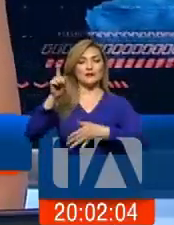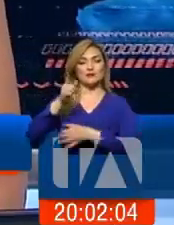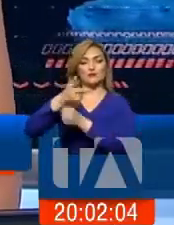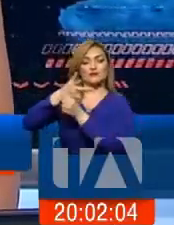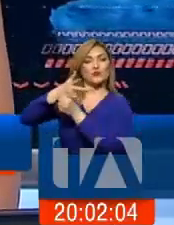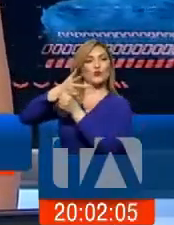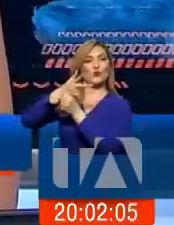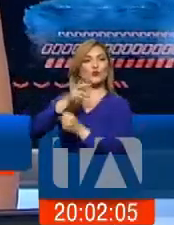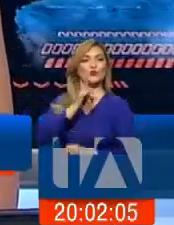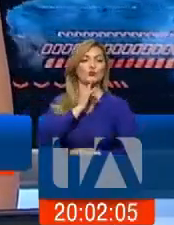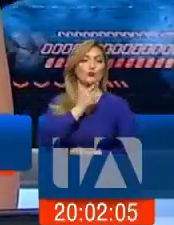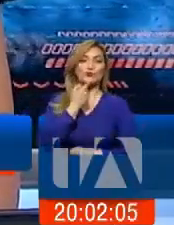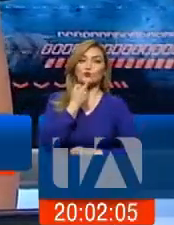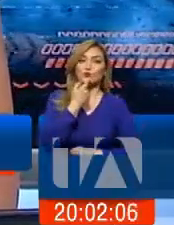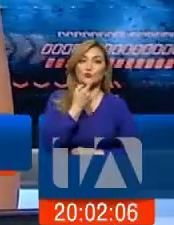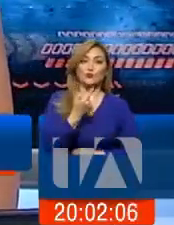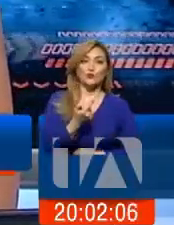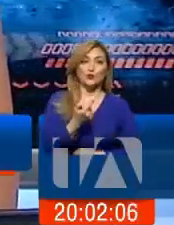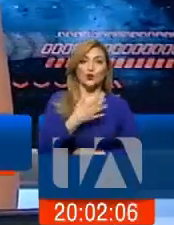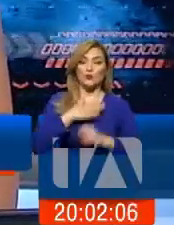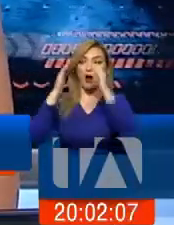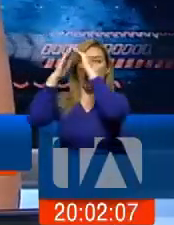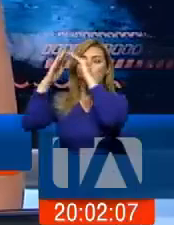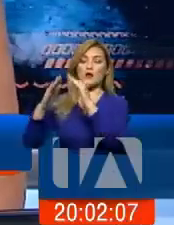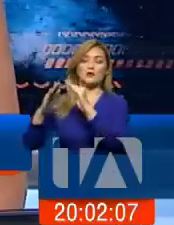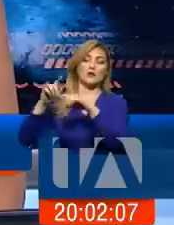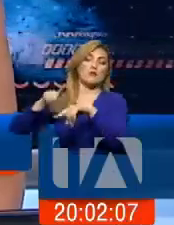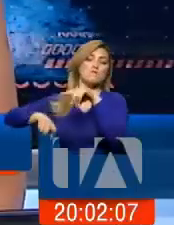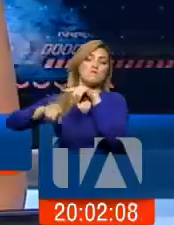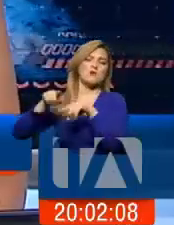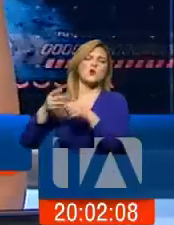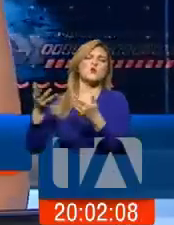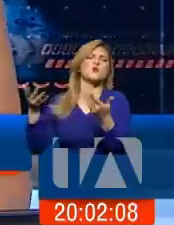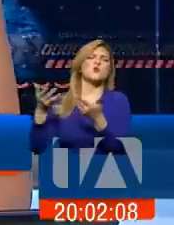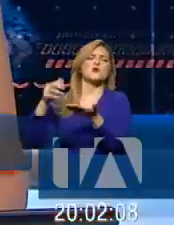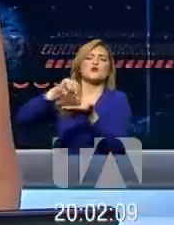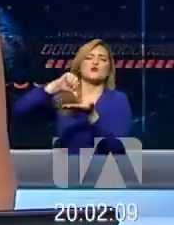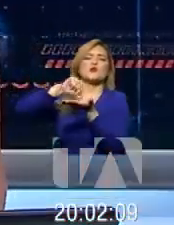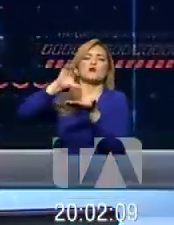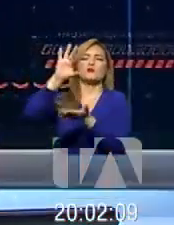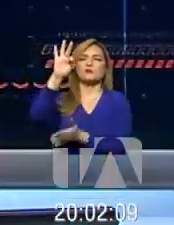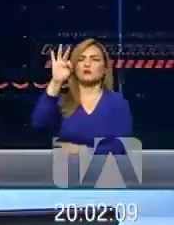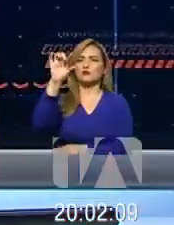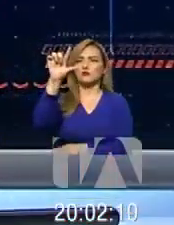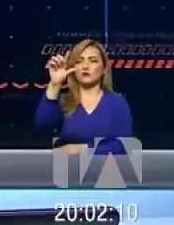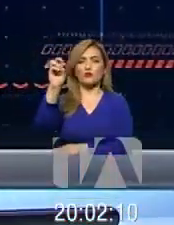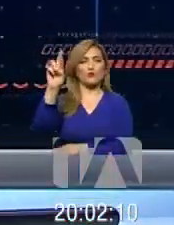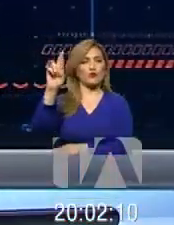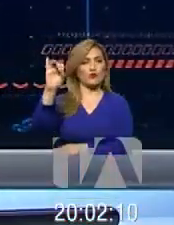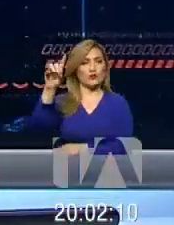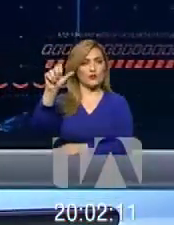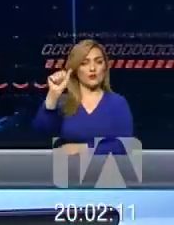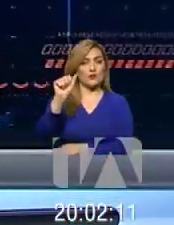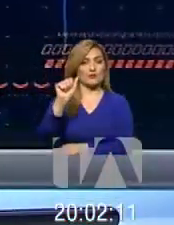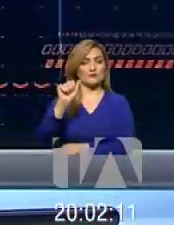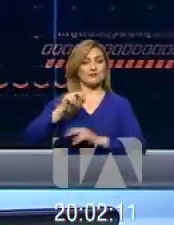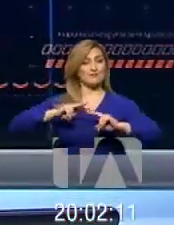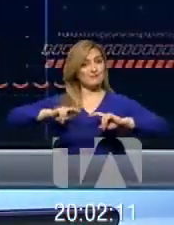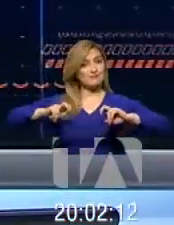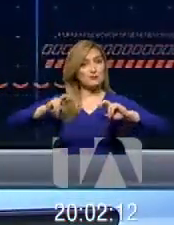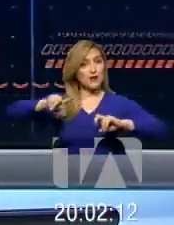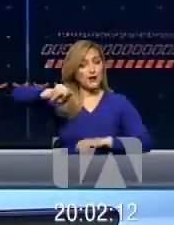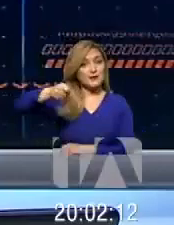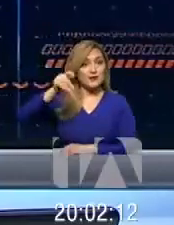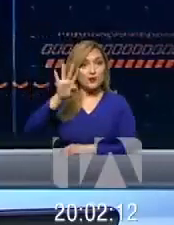Unidos, aseguró que está quedándose en la casa de unos amigos en la Florida. 24 horas pudo conocer que la vivienda en la que se encuentra está a nombre